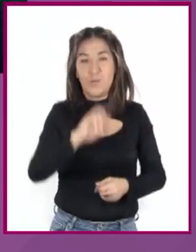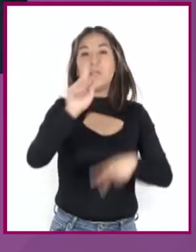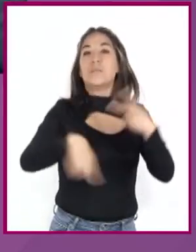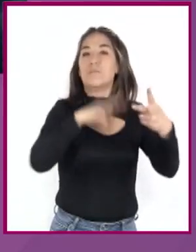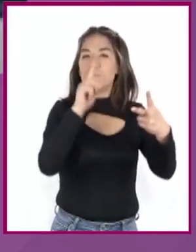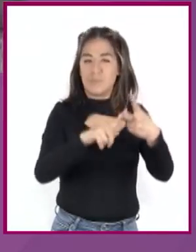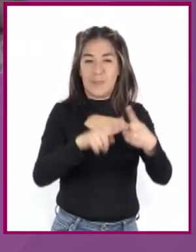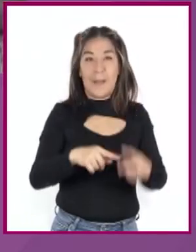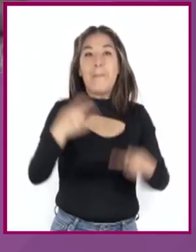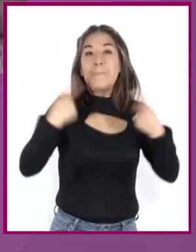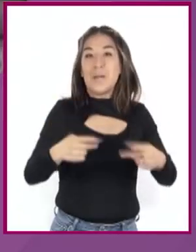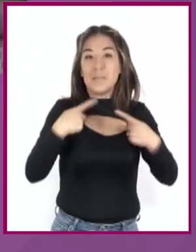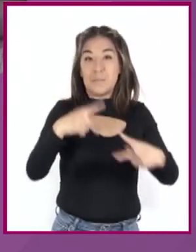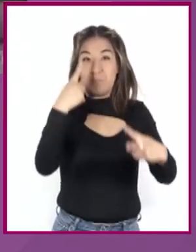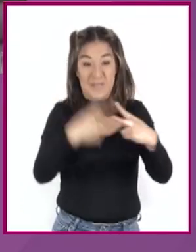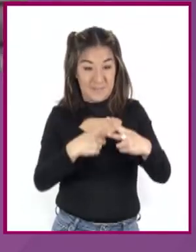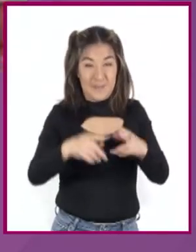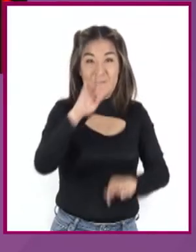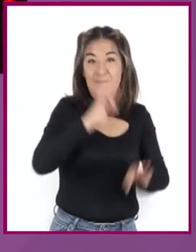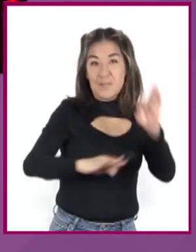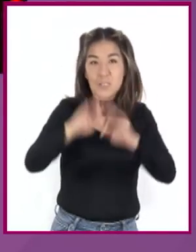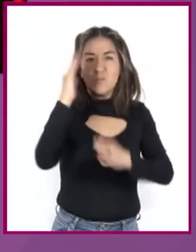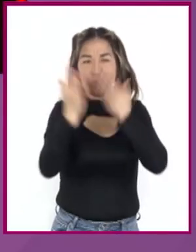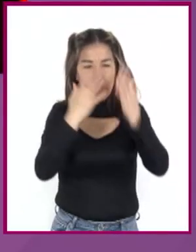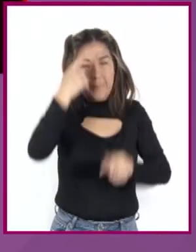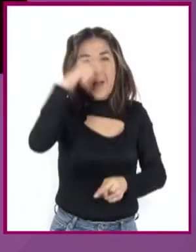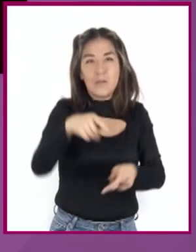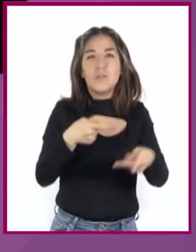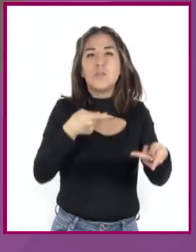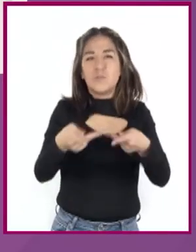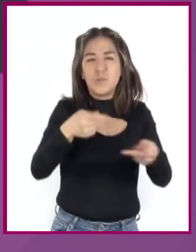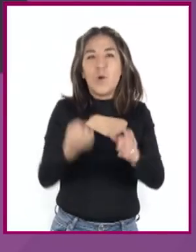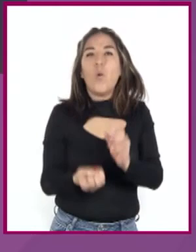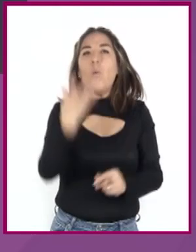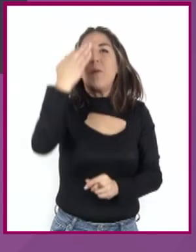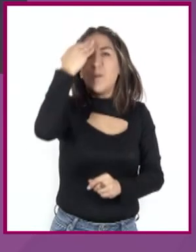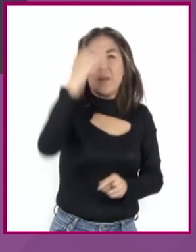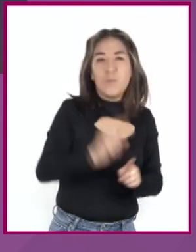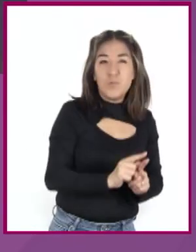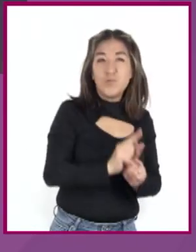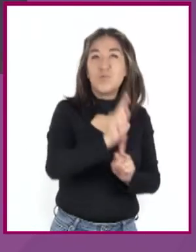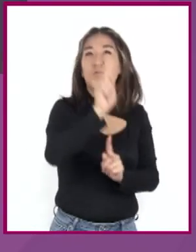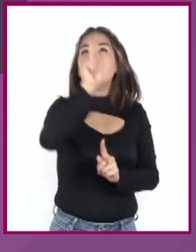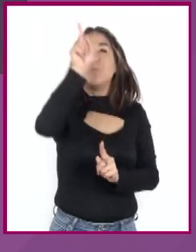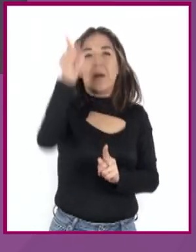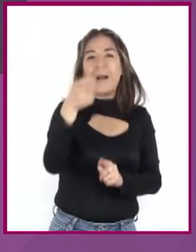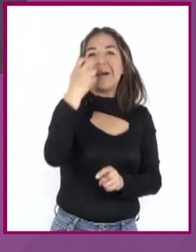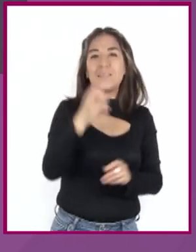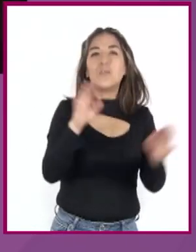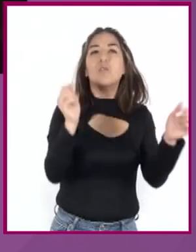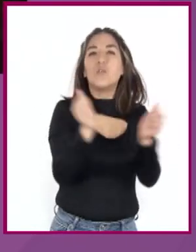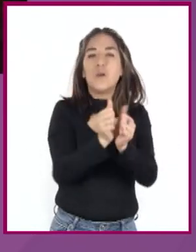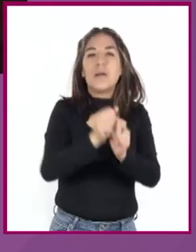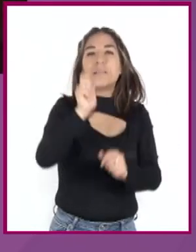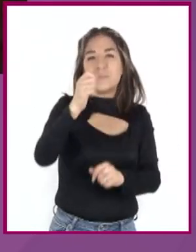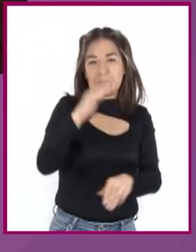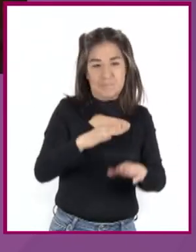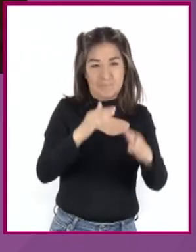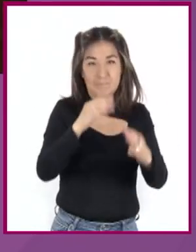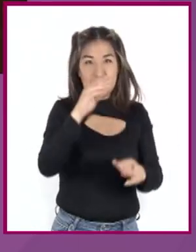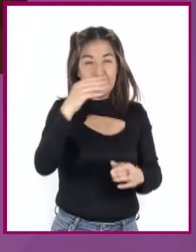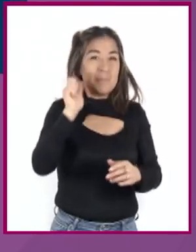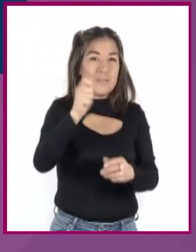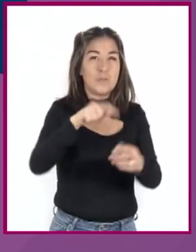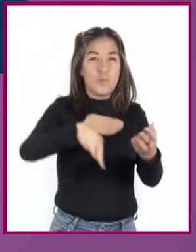los matemáticos y físicos calculan la velocidad de dicho cohete para colocarlo en la órbita circular de baja altura,